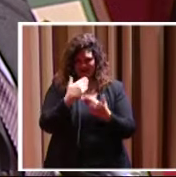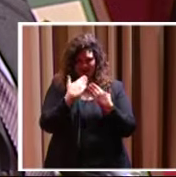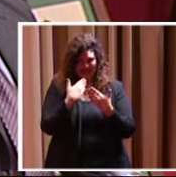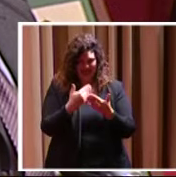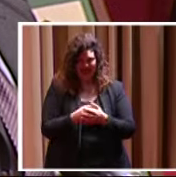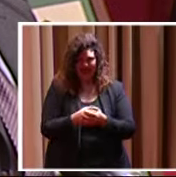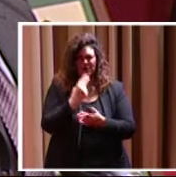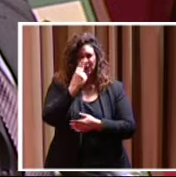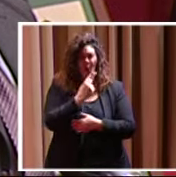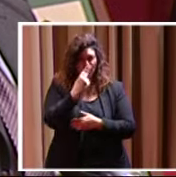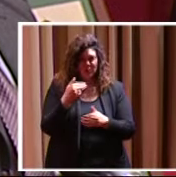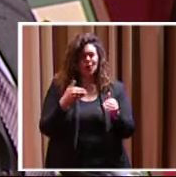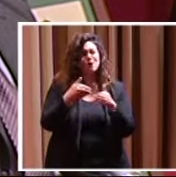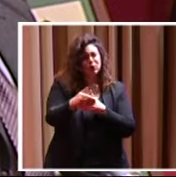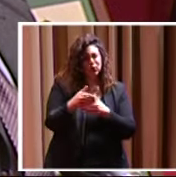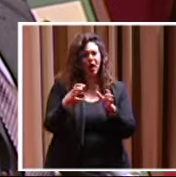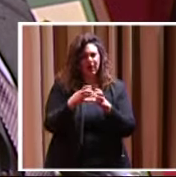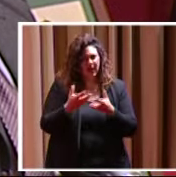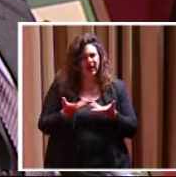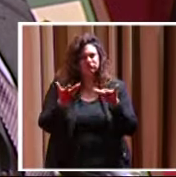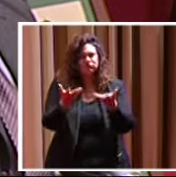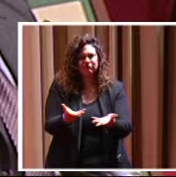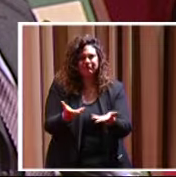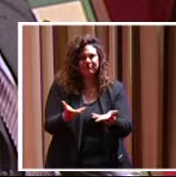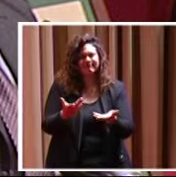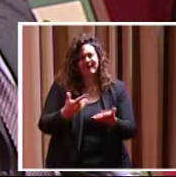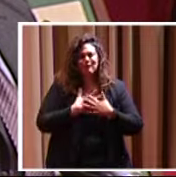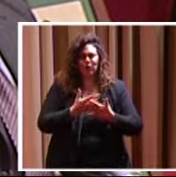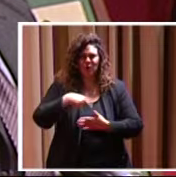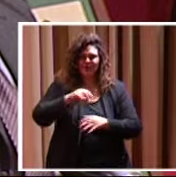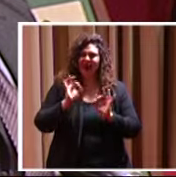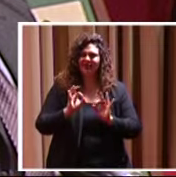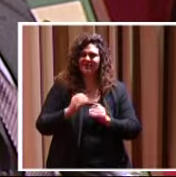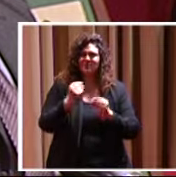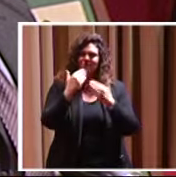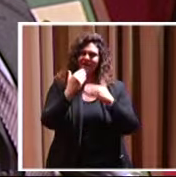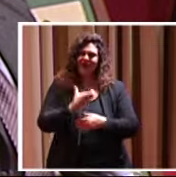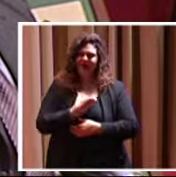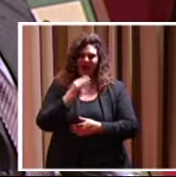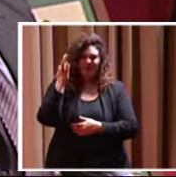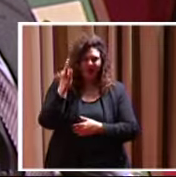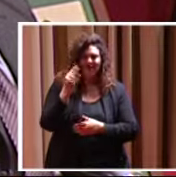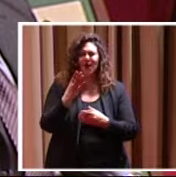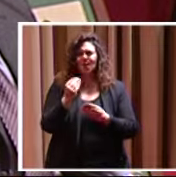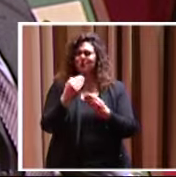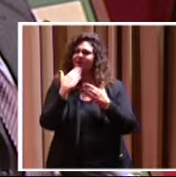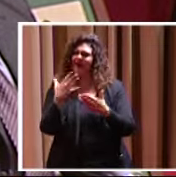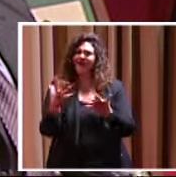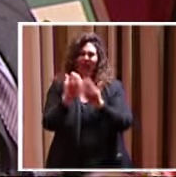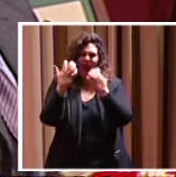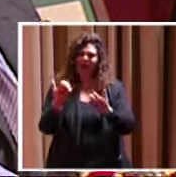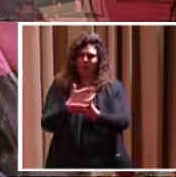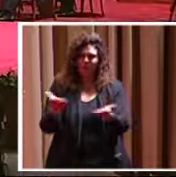Compromiso con el futuro al servicio de Granada es nuestra voluntad. Muchas gracias, alcaldesa. Muchas gracias a todos